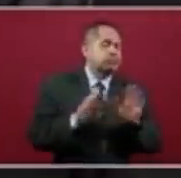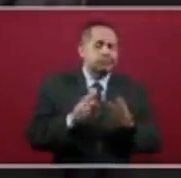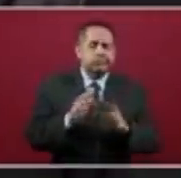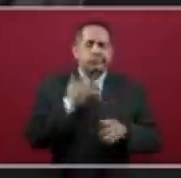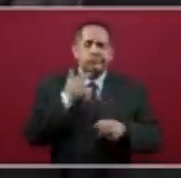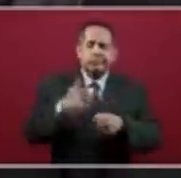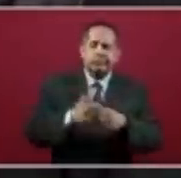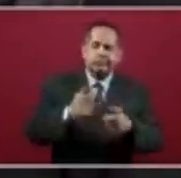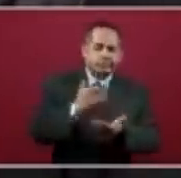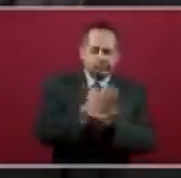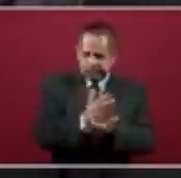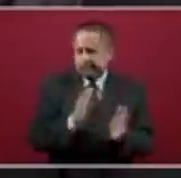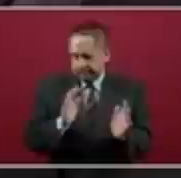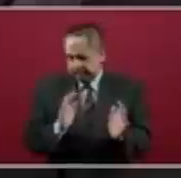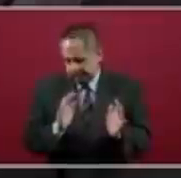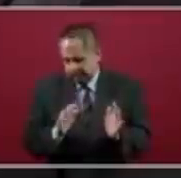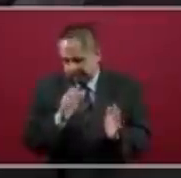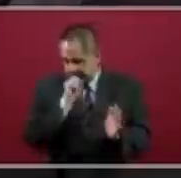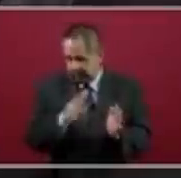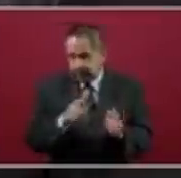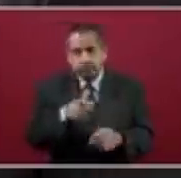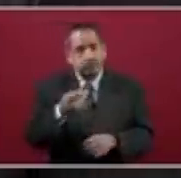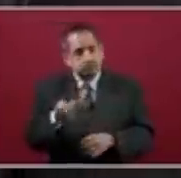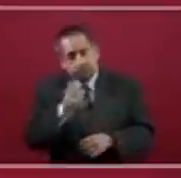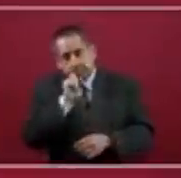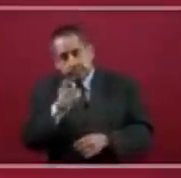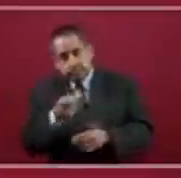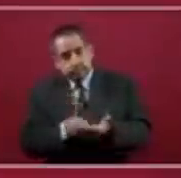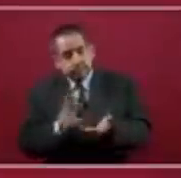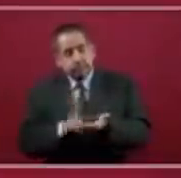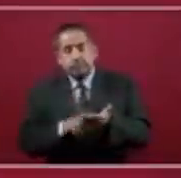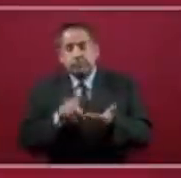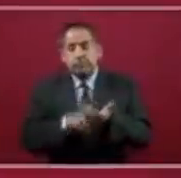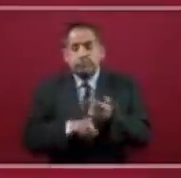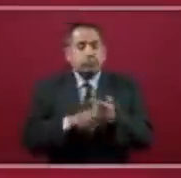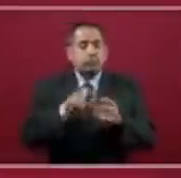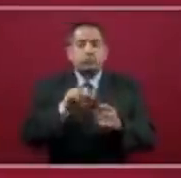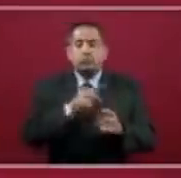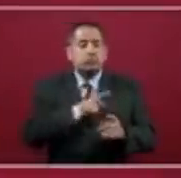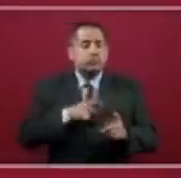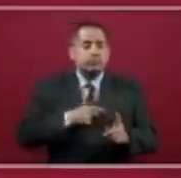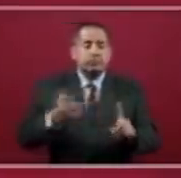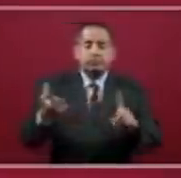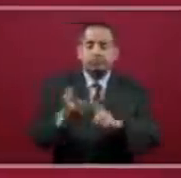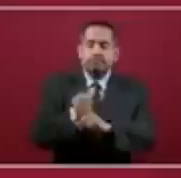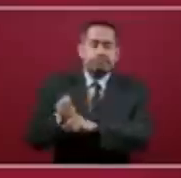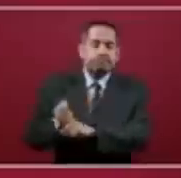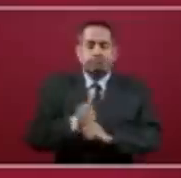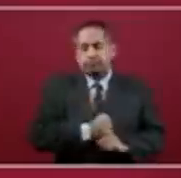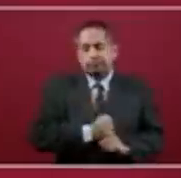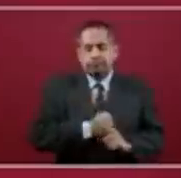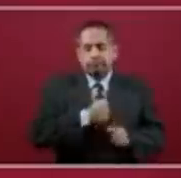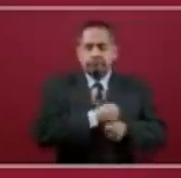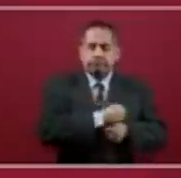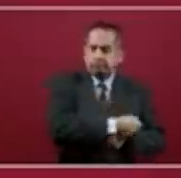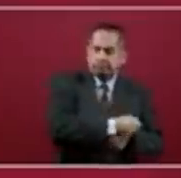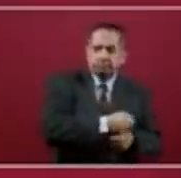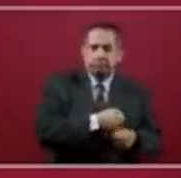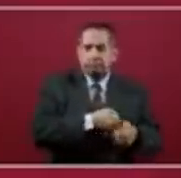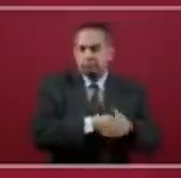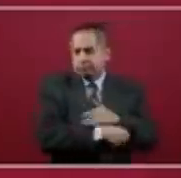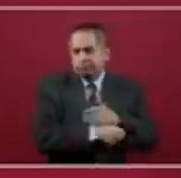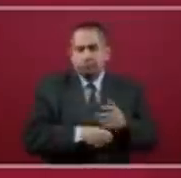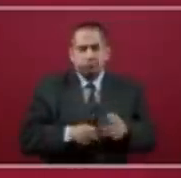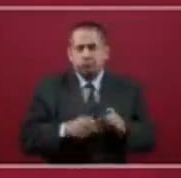el combustible, sino que no haya secuestros, que se le